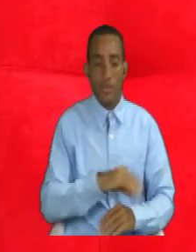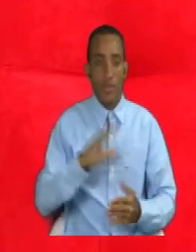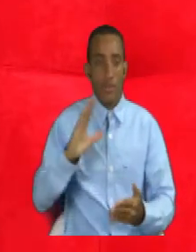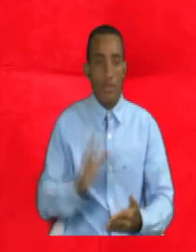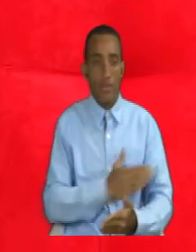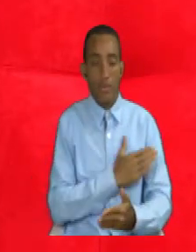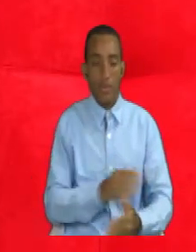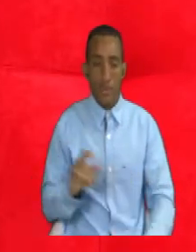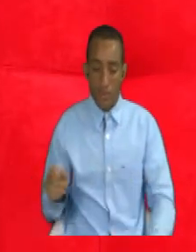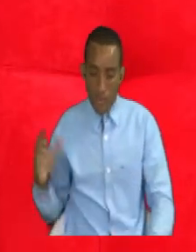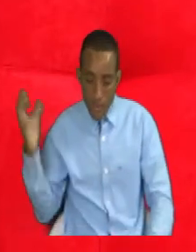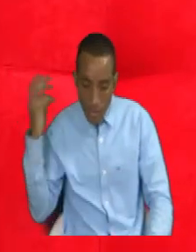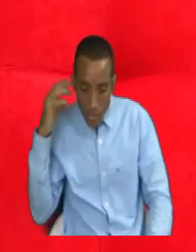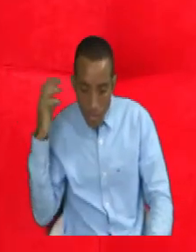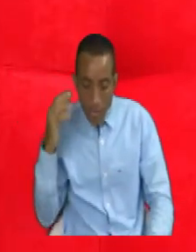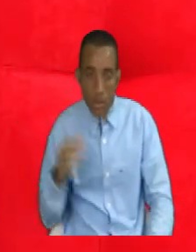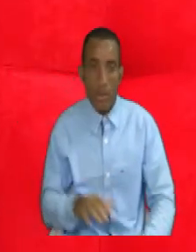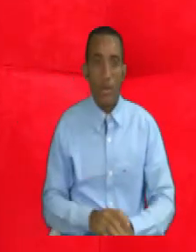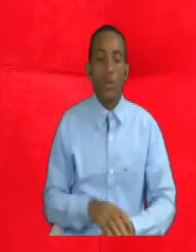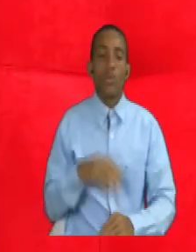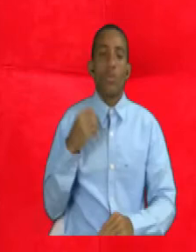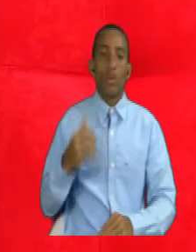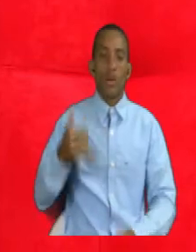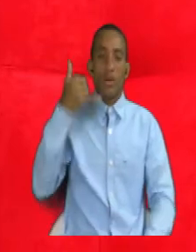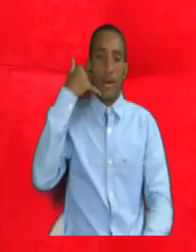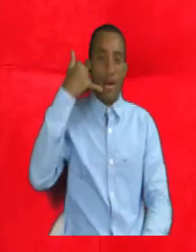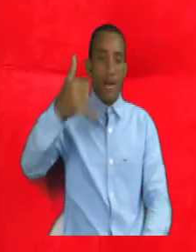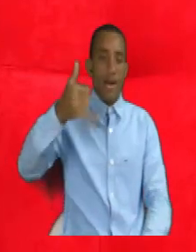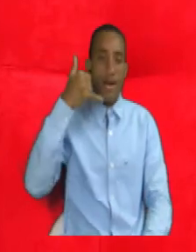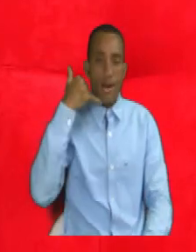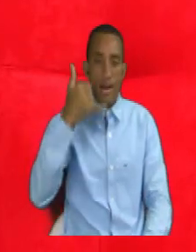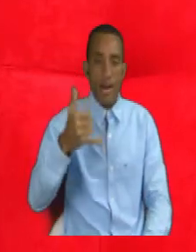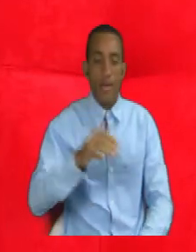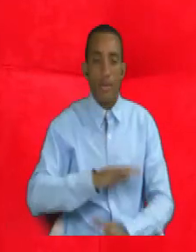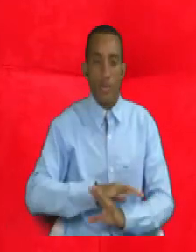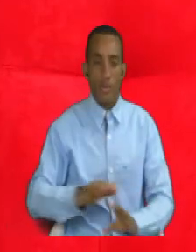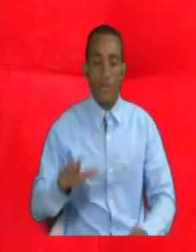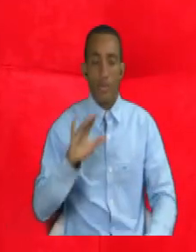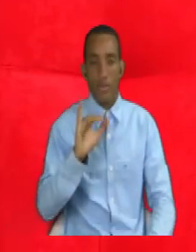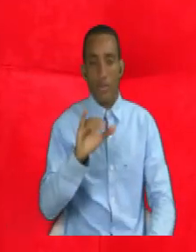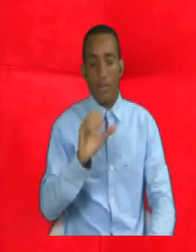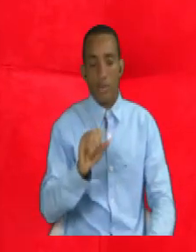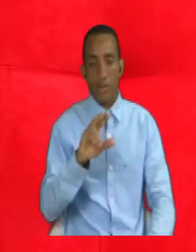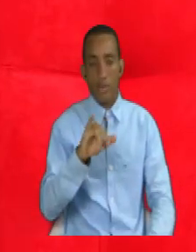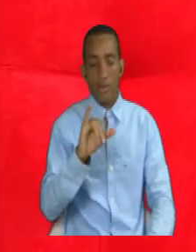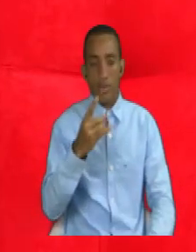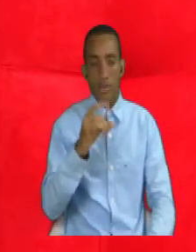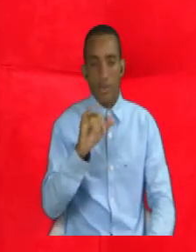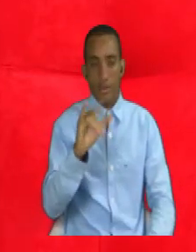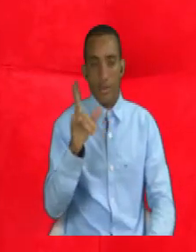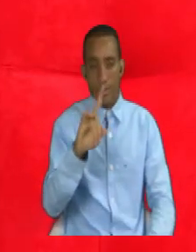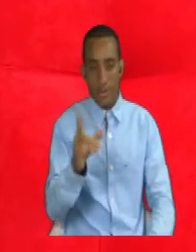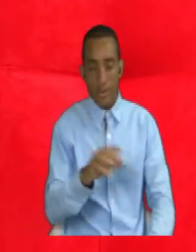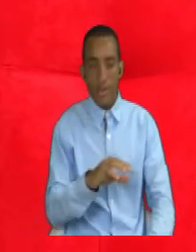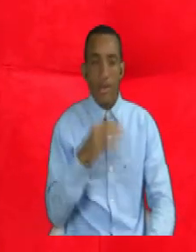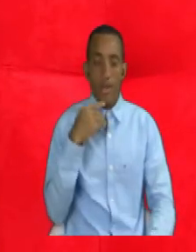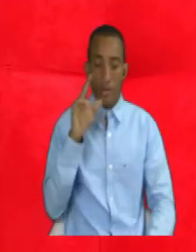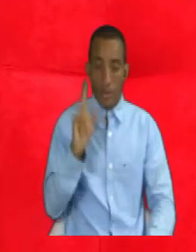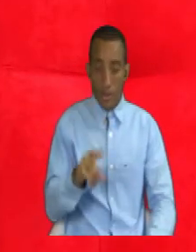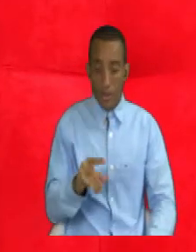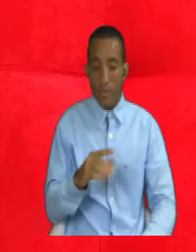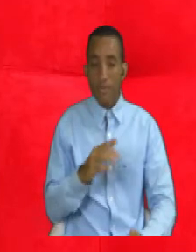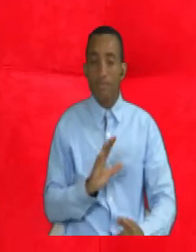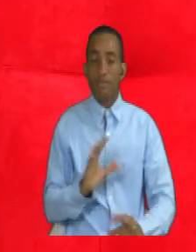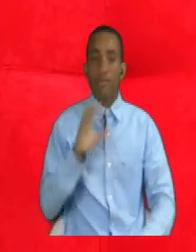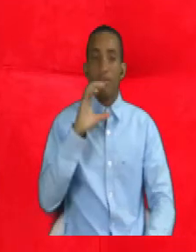Radio 1, Rumba Estéreo. La gente puede llamar, pedirla. Al igual que Yariguíes Estéreo también con César Castro también, le